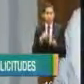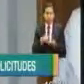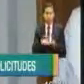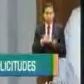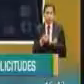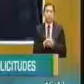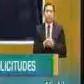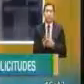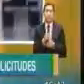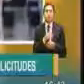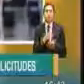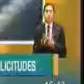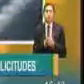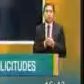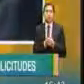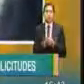medianoche.